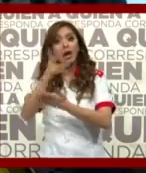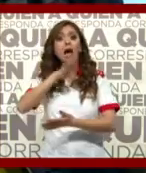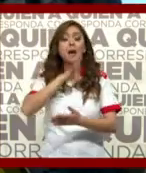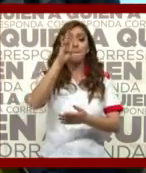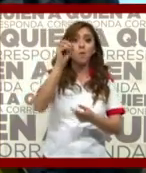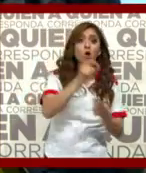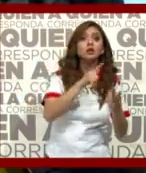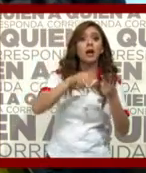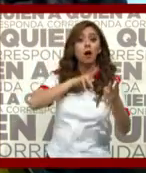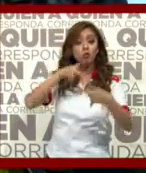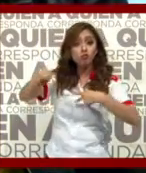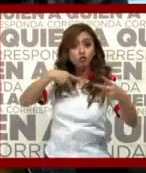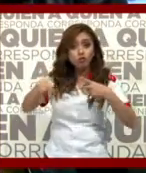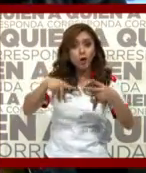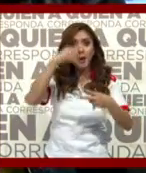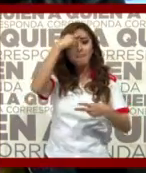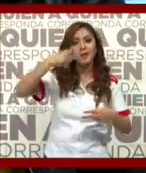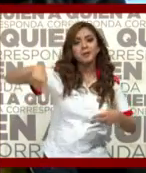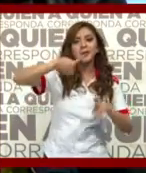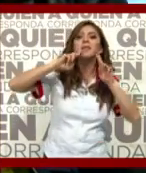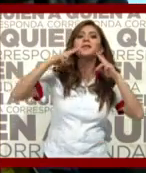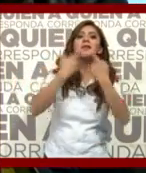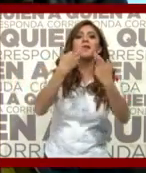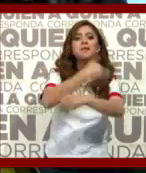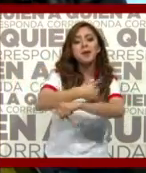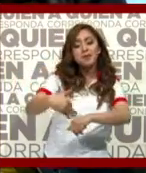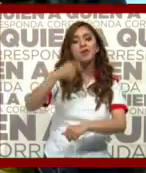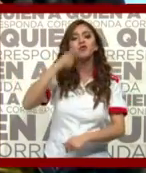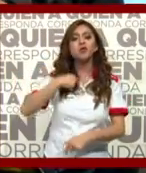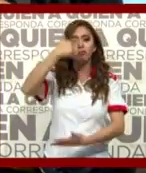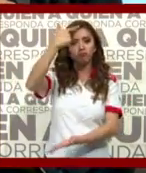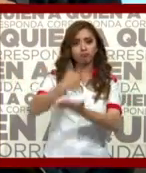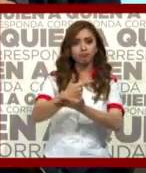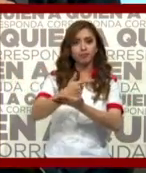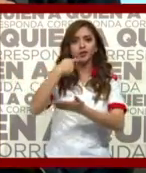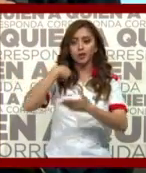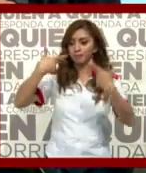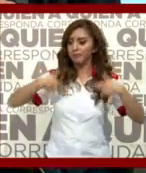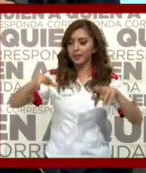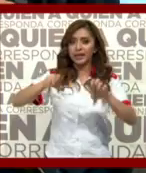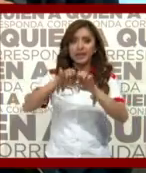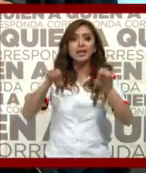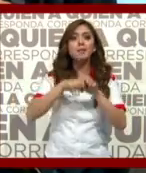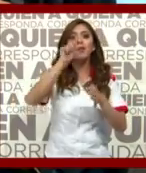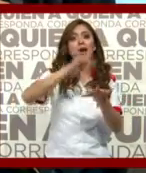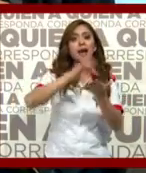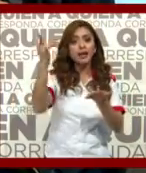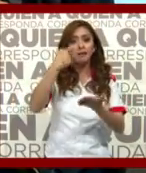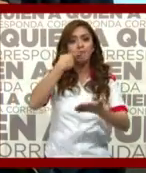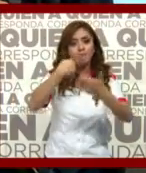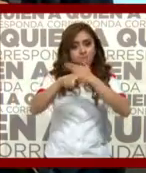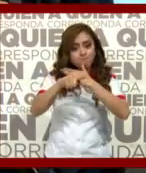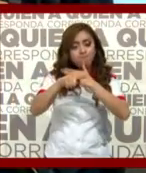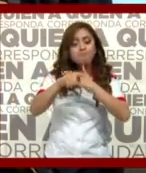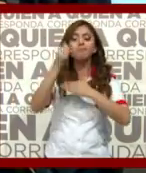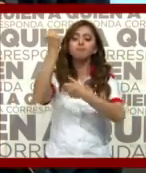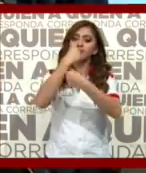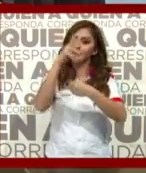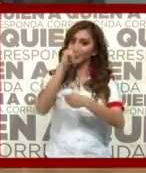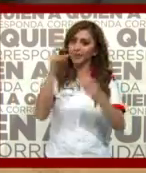tenemos fútbol tenemos un fin de semana para la familia maravillosos hoy por llegar la aldea ya nombre todo equipo gracias y un consejo sabe qué